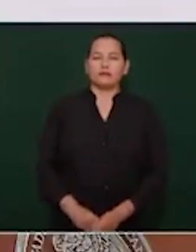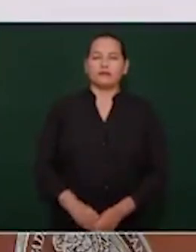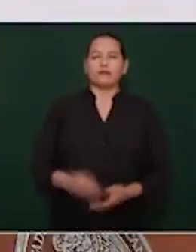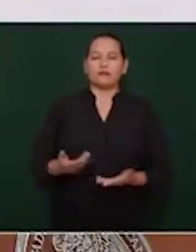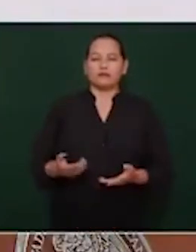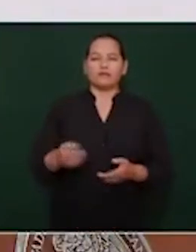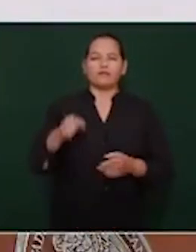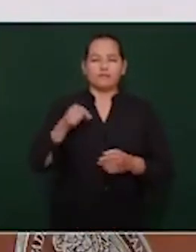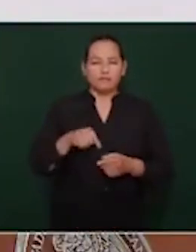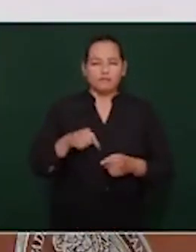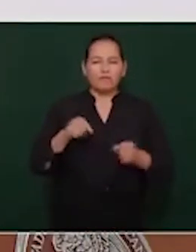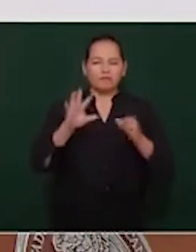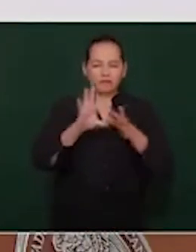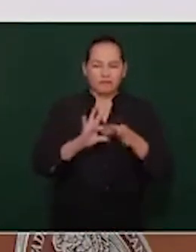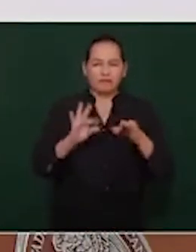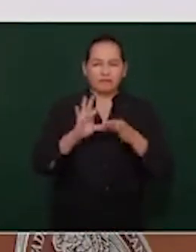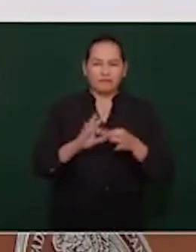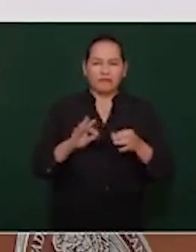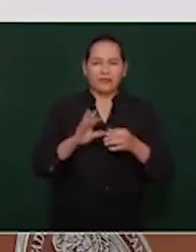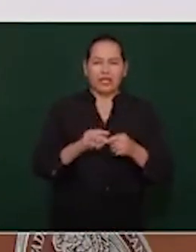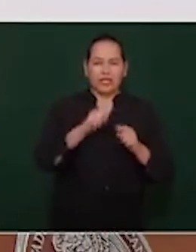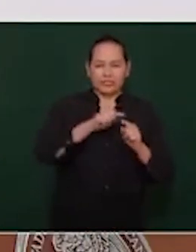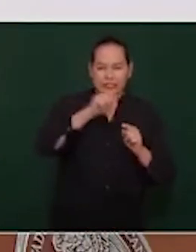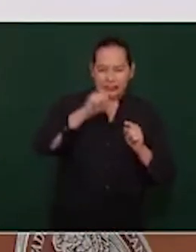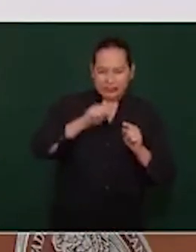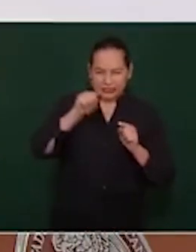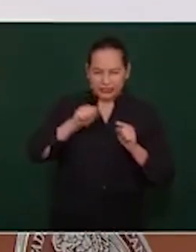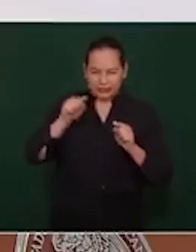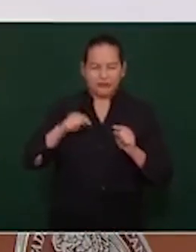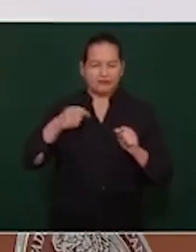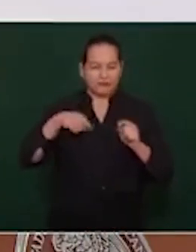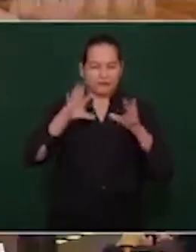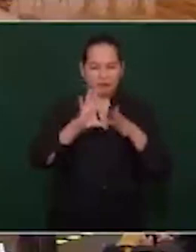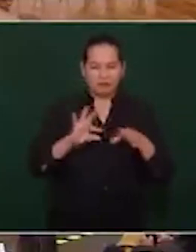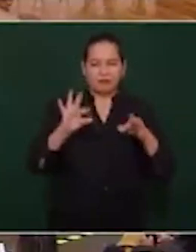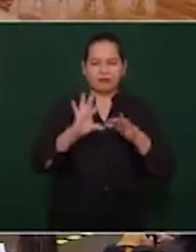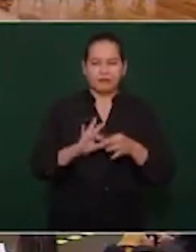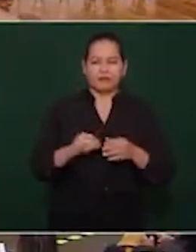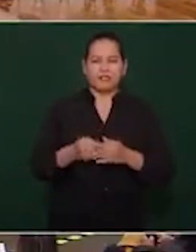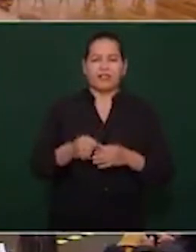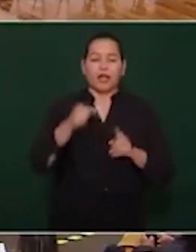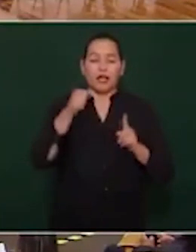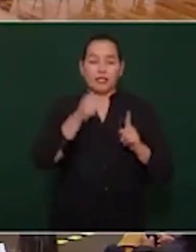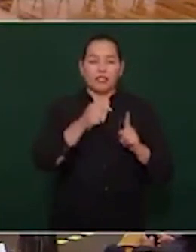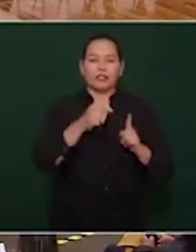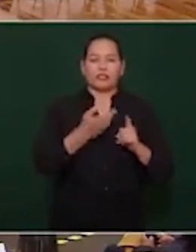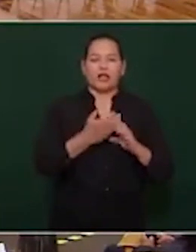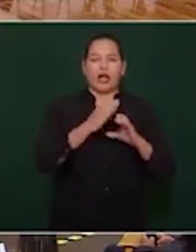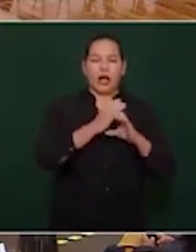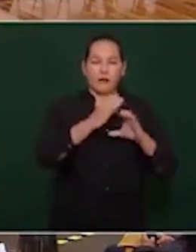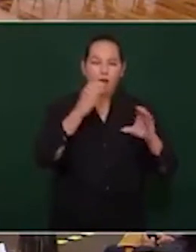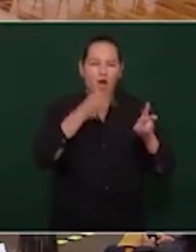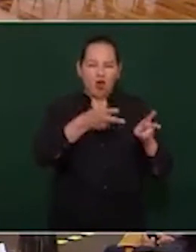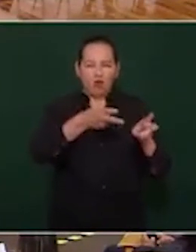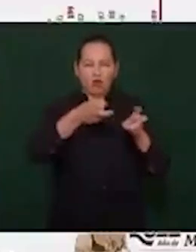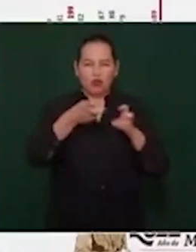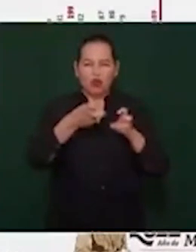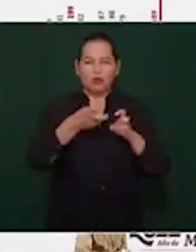Aquí vamos a ver cada una de las gráficas de estos delitos. Aquí tenemos robo de transporte,